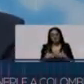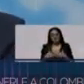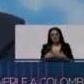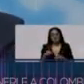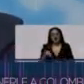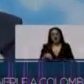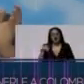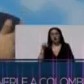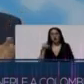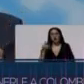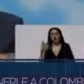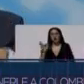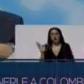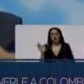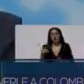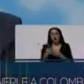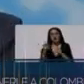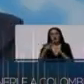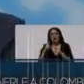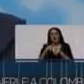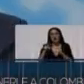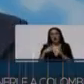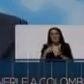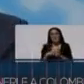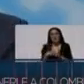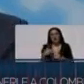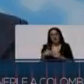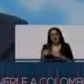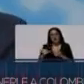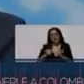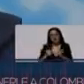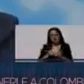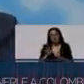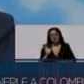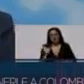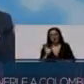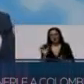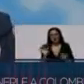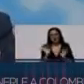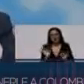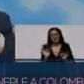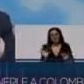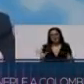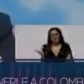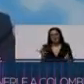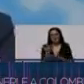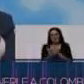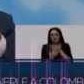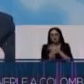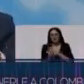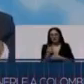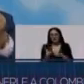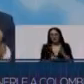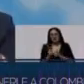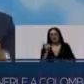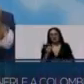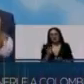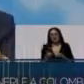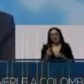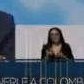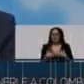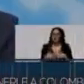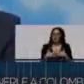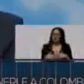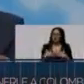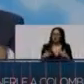las manos de una oligarquía funesta, la oligarquía de los ricos, ultra ricos, mil veces ricos, de los cuales el primero es